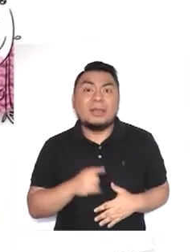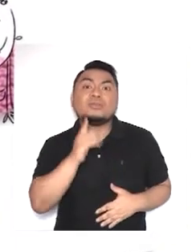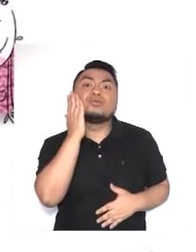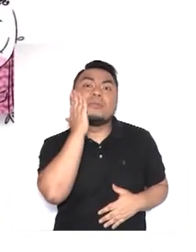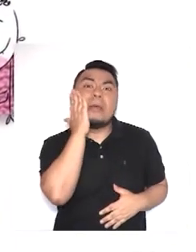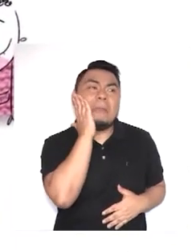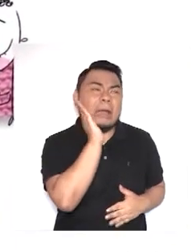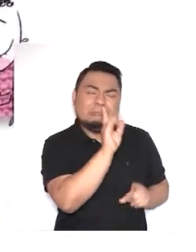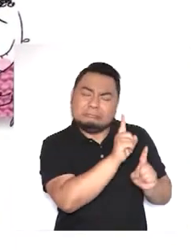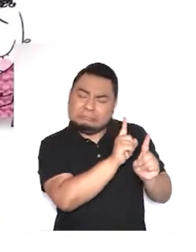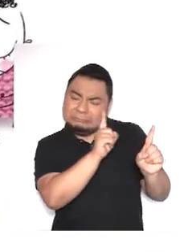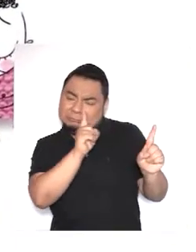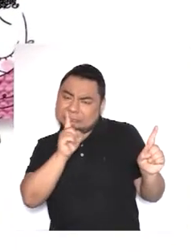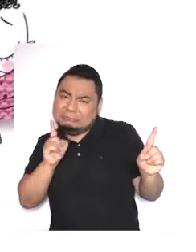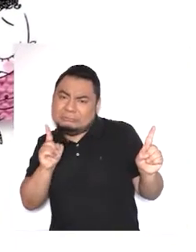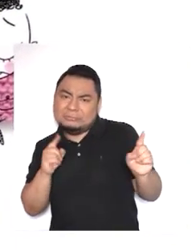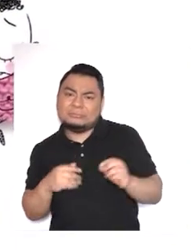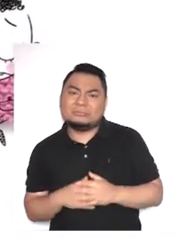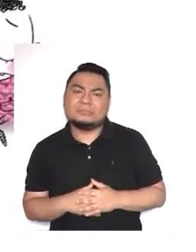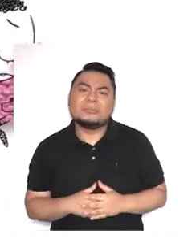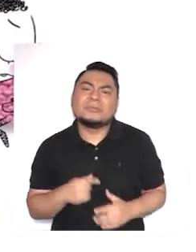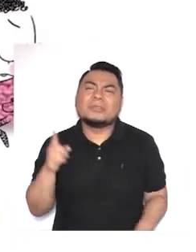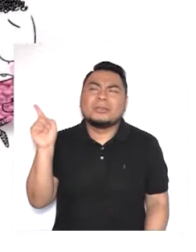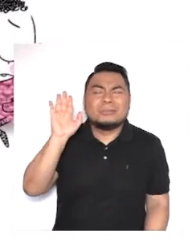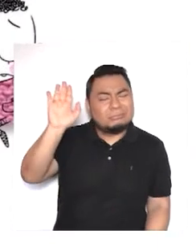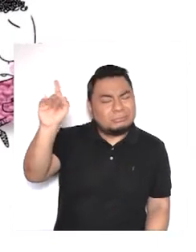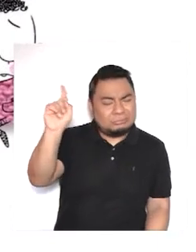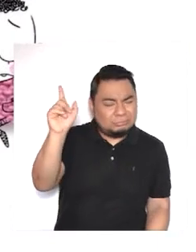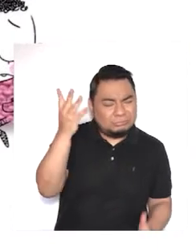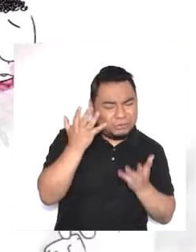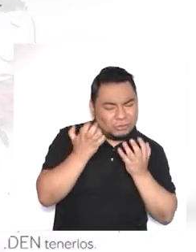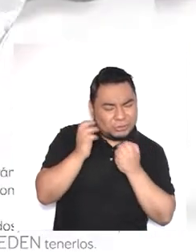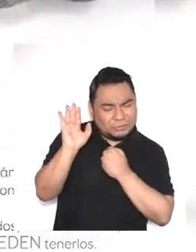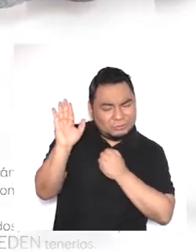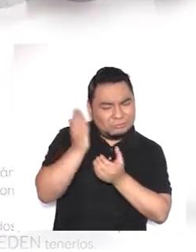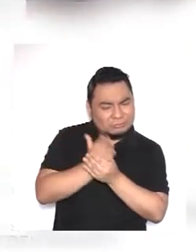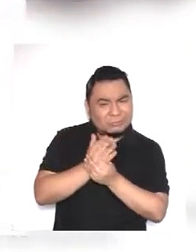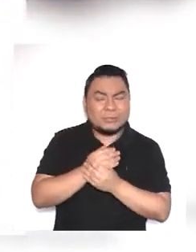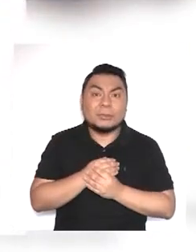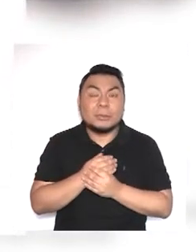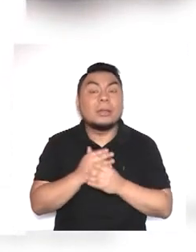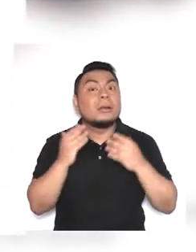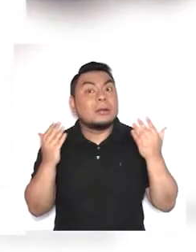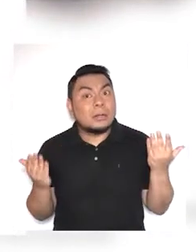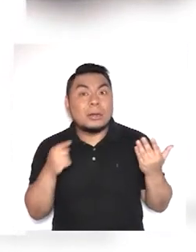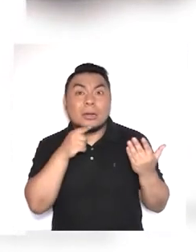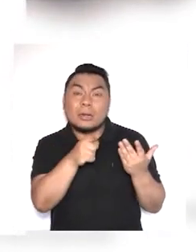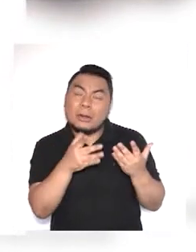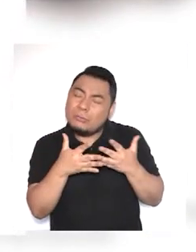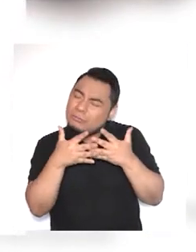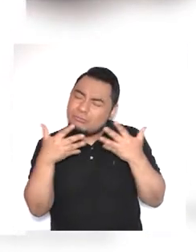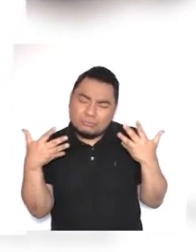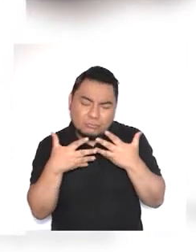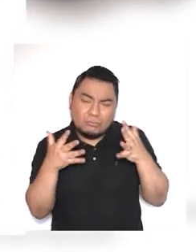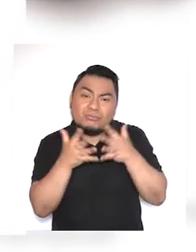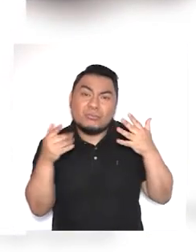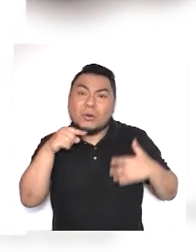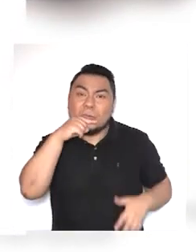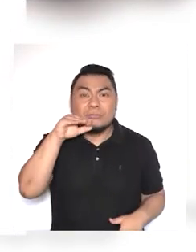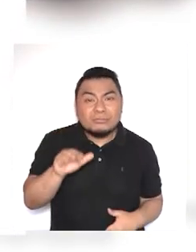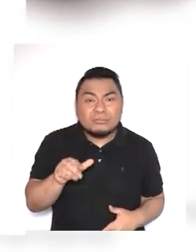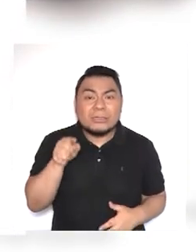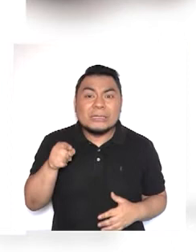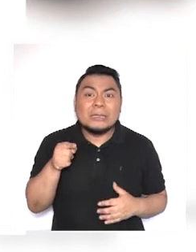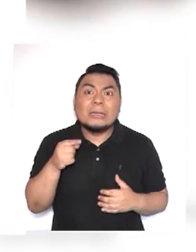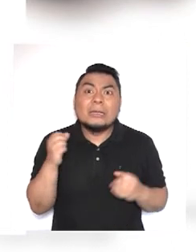mamá. No molestar. Un día, tanto miedo tuvo la niña